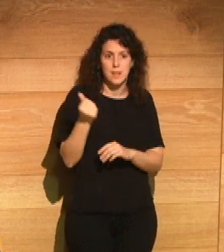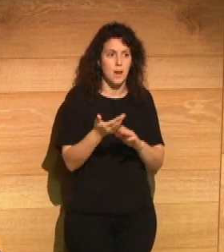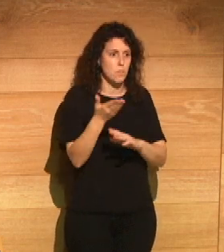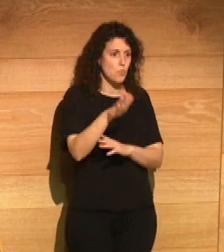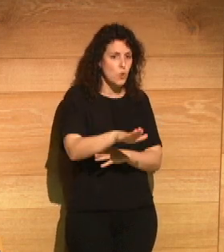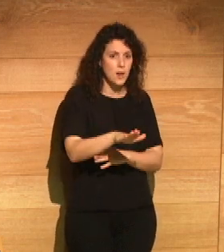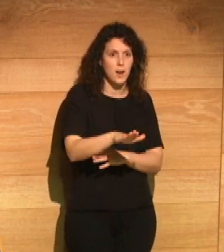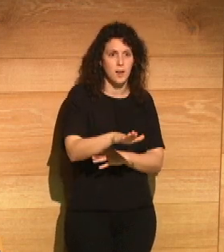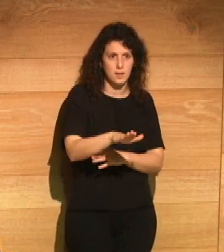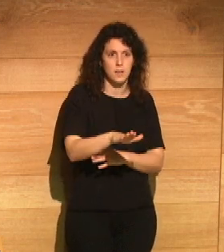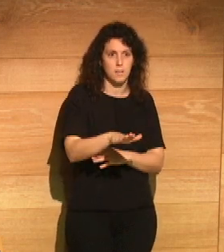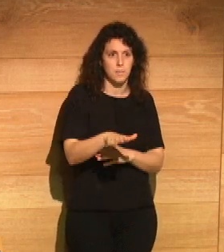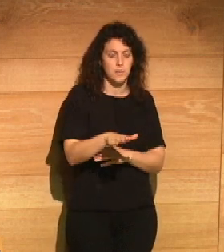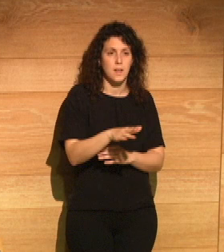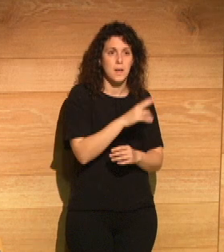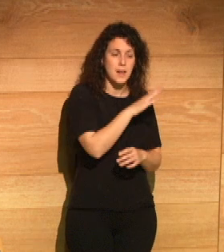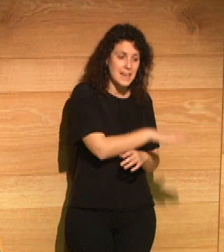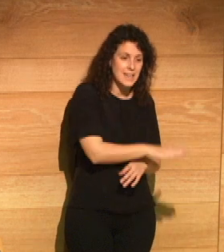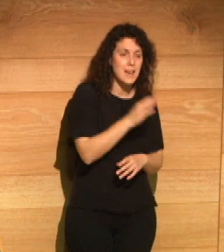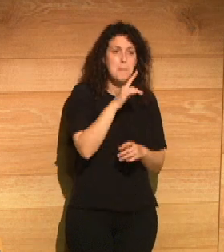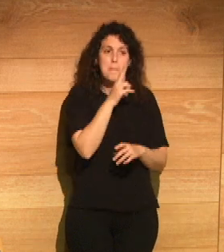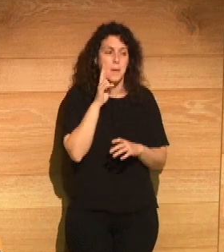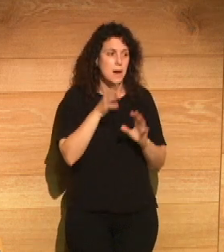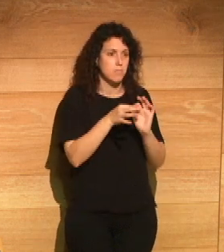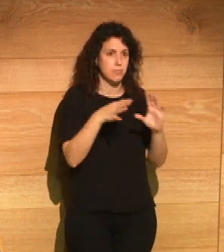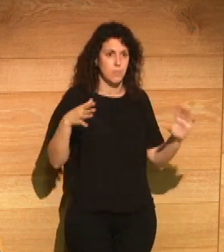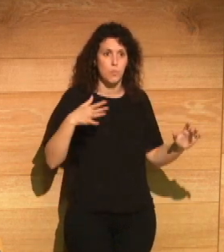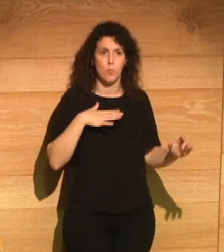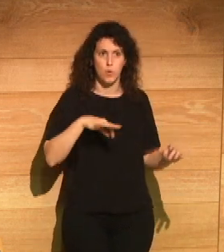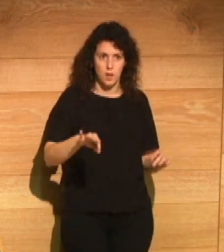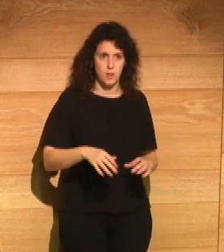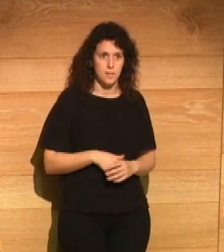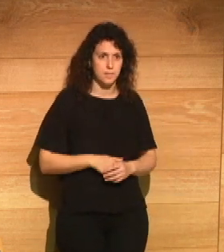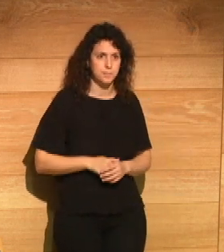de las manos de alguna manera, y es muy chiquita. Ahí.